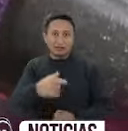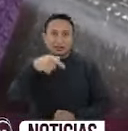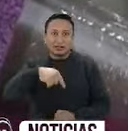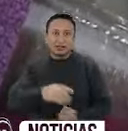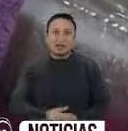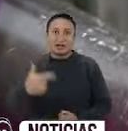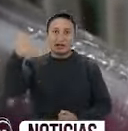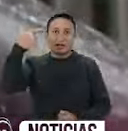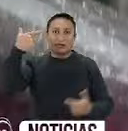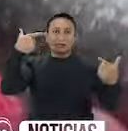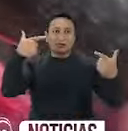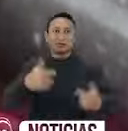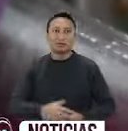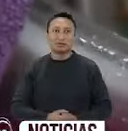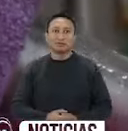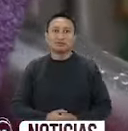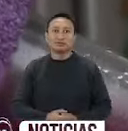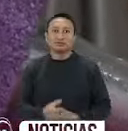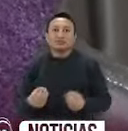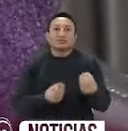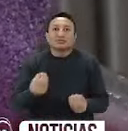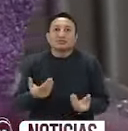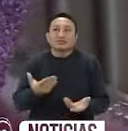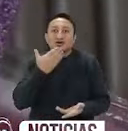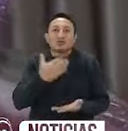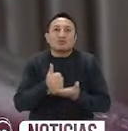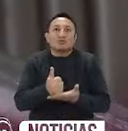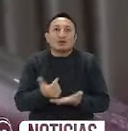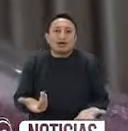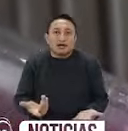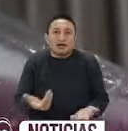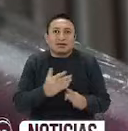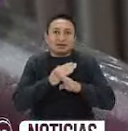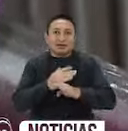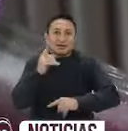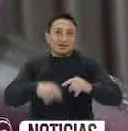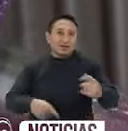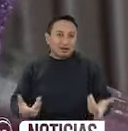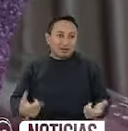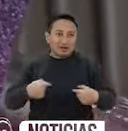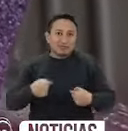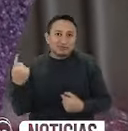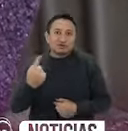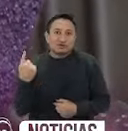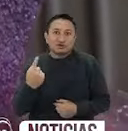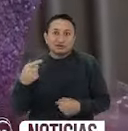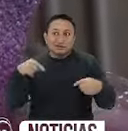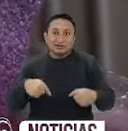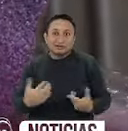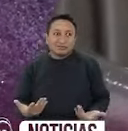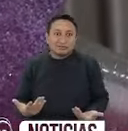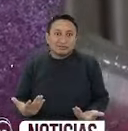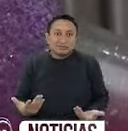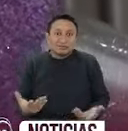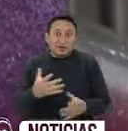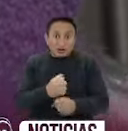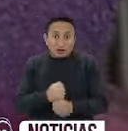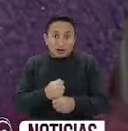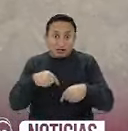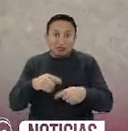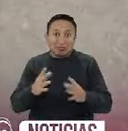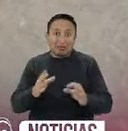le mostraron con arma. ¿Qué podemos hacer nosotros? ¿Qué podemos hacer nosotros? Estamos tan botados en este mundo que no hay seguridad para nada.